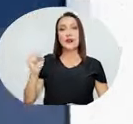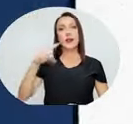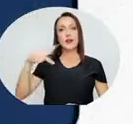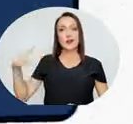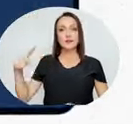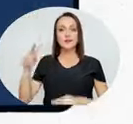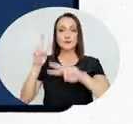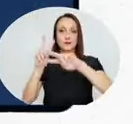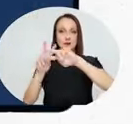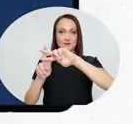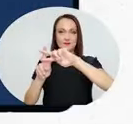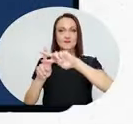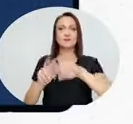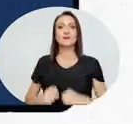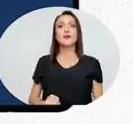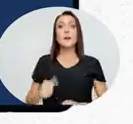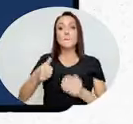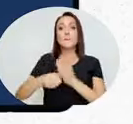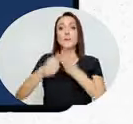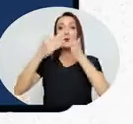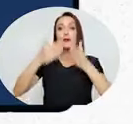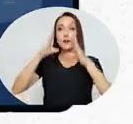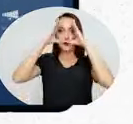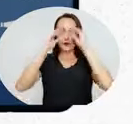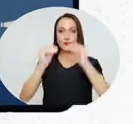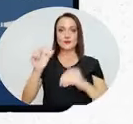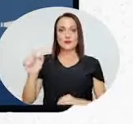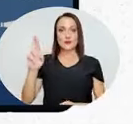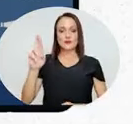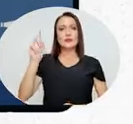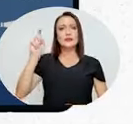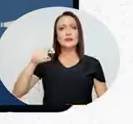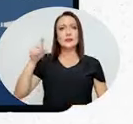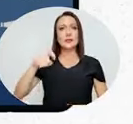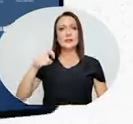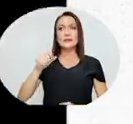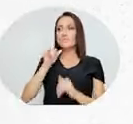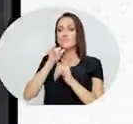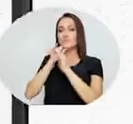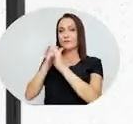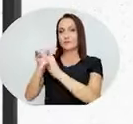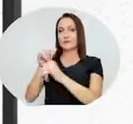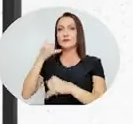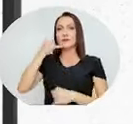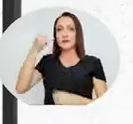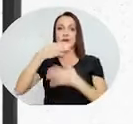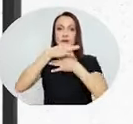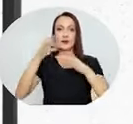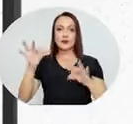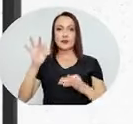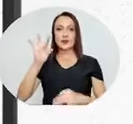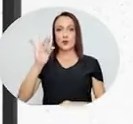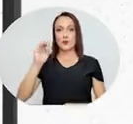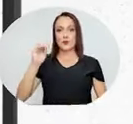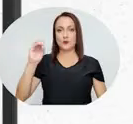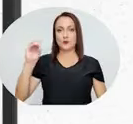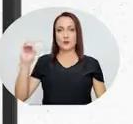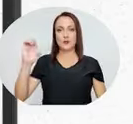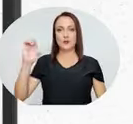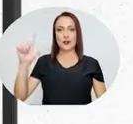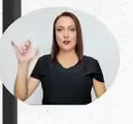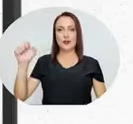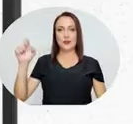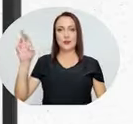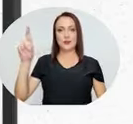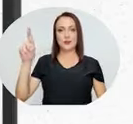tse.go.cr/2024 o descargar la app #votanteinformadocr. Si necesita presentar una denuncia, también tiene a disposición la línea